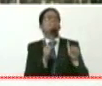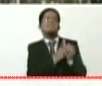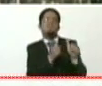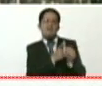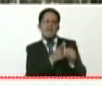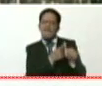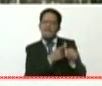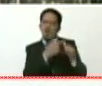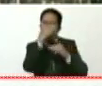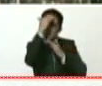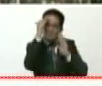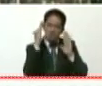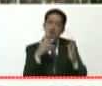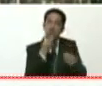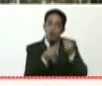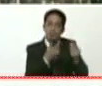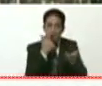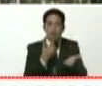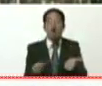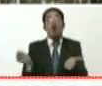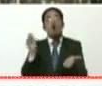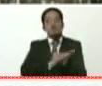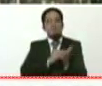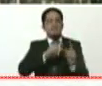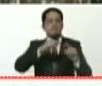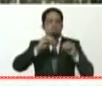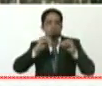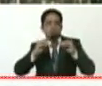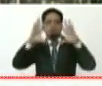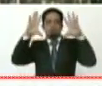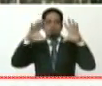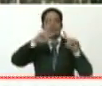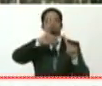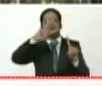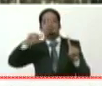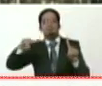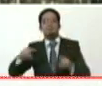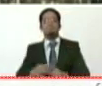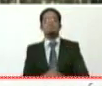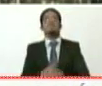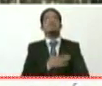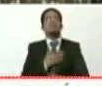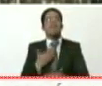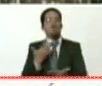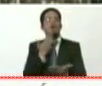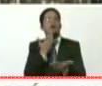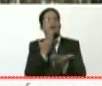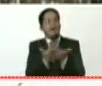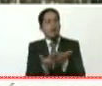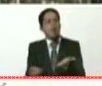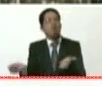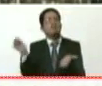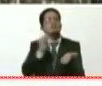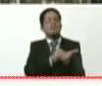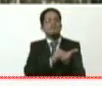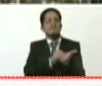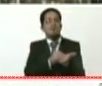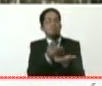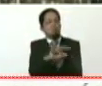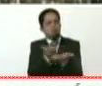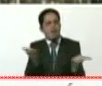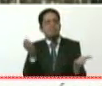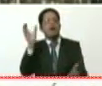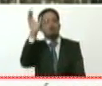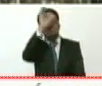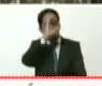reconectar, recuperar y estabilizar, y en ese camino vamos. Quiero agradecer una vez más la conciencia superior